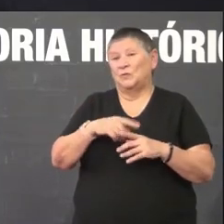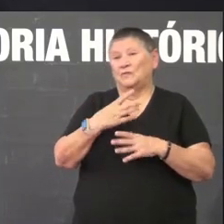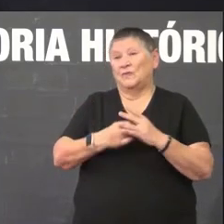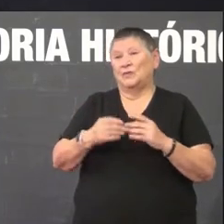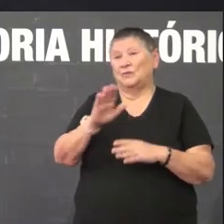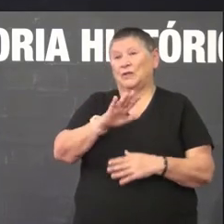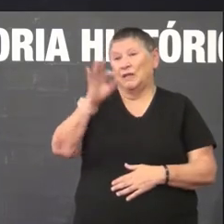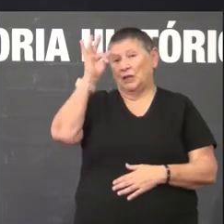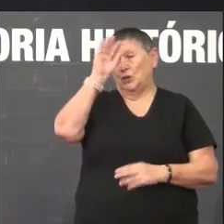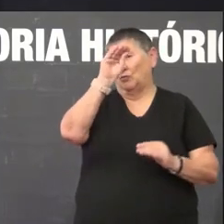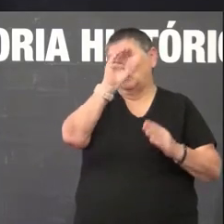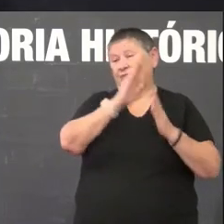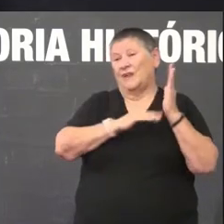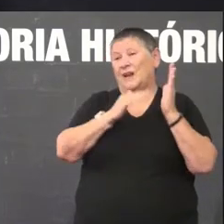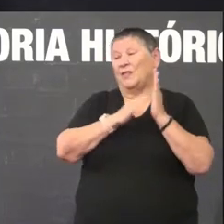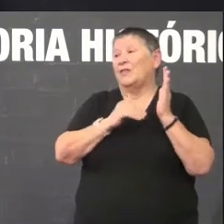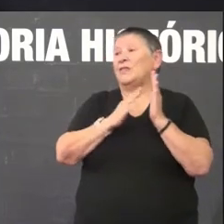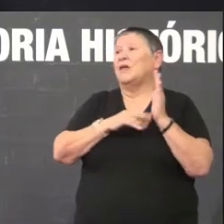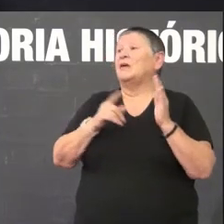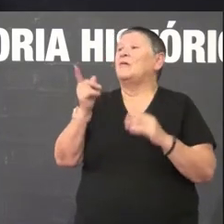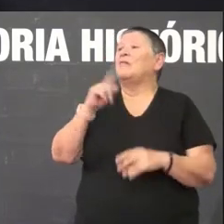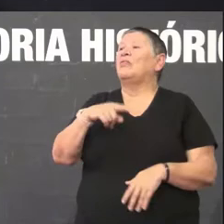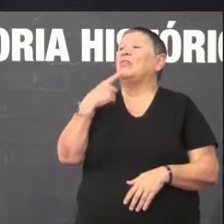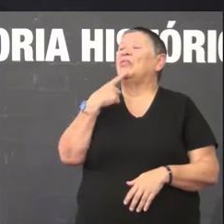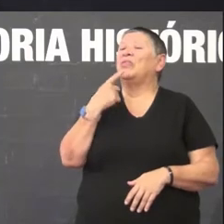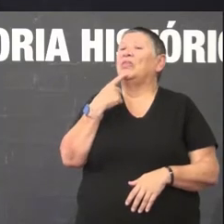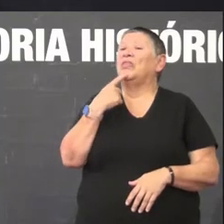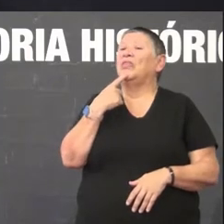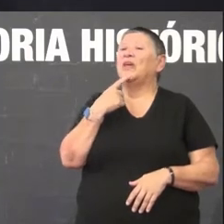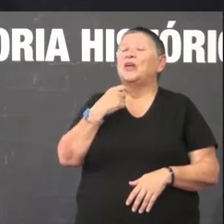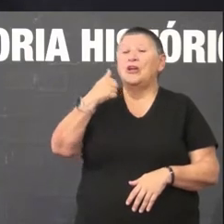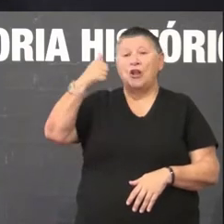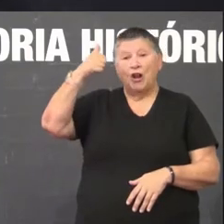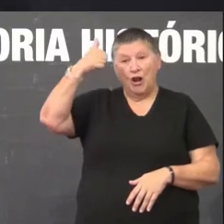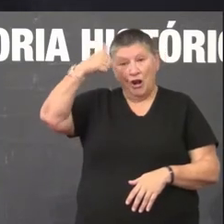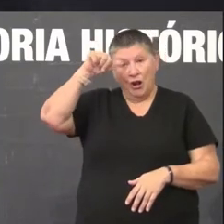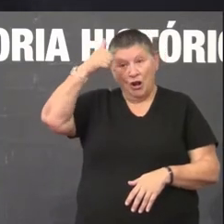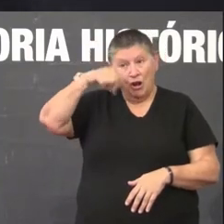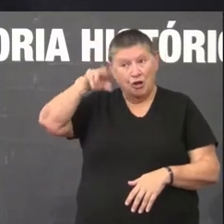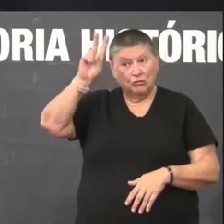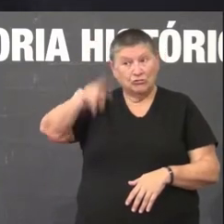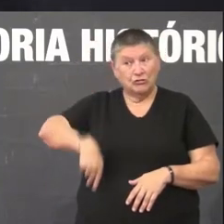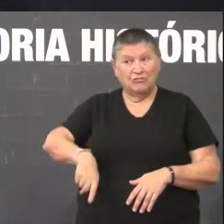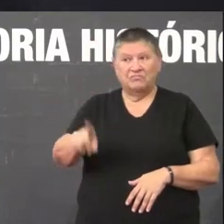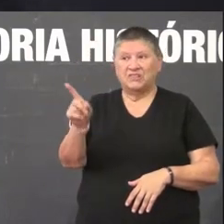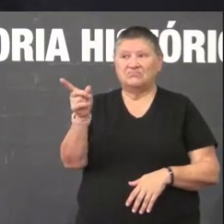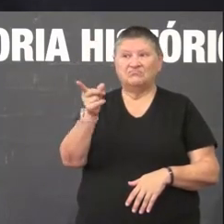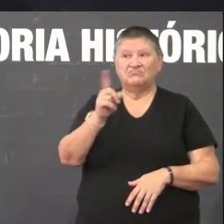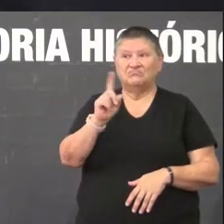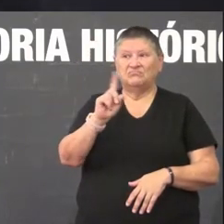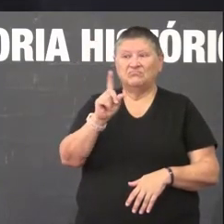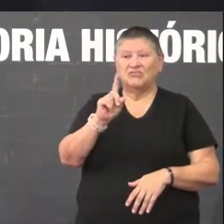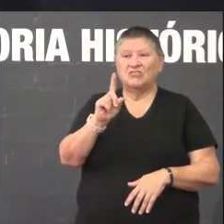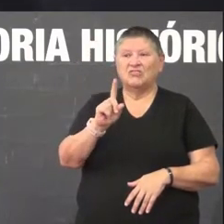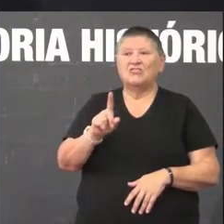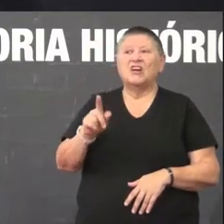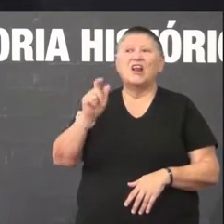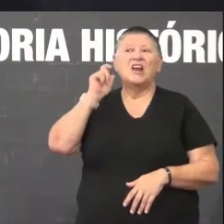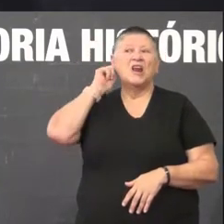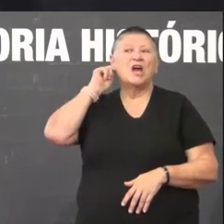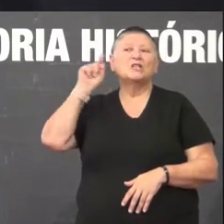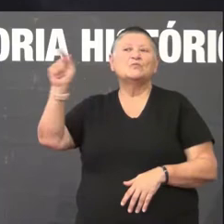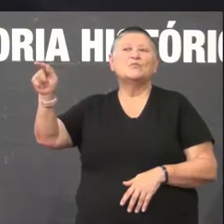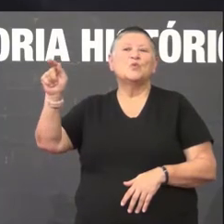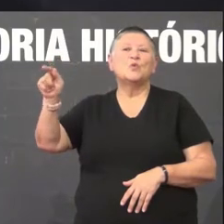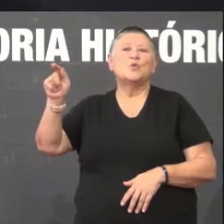valencianos, afirma ademais, non son os homes, senón as mulleres, as que reconquistarán